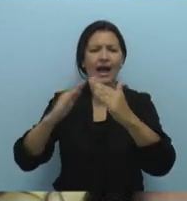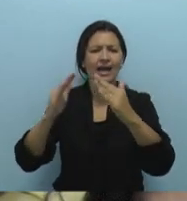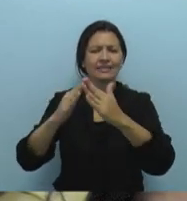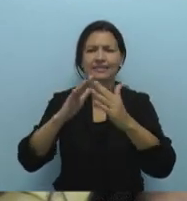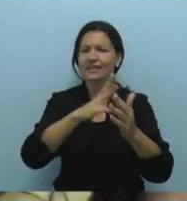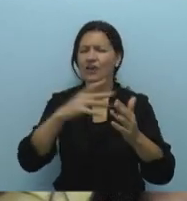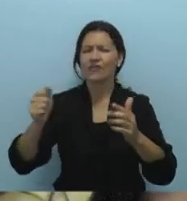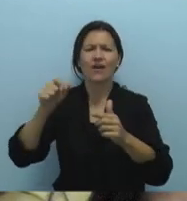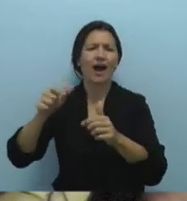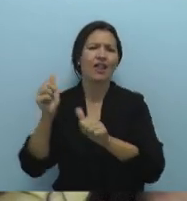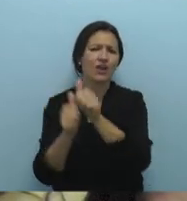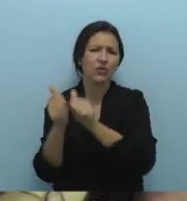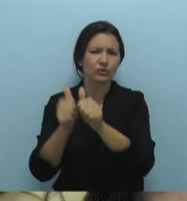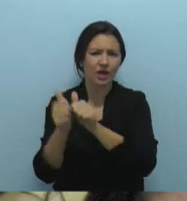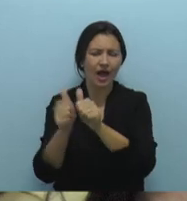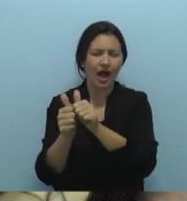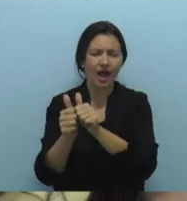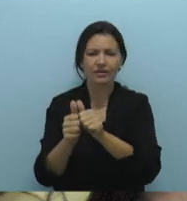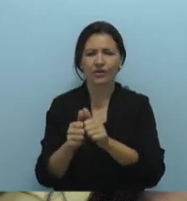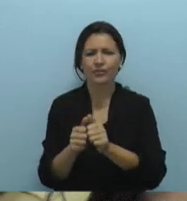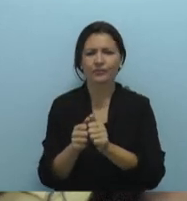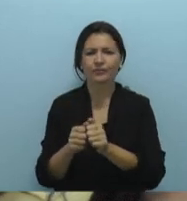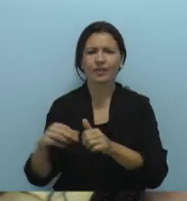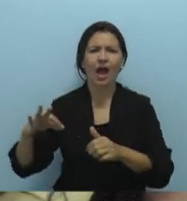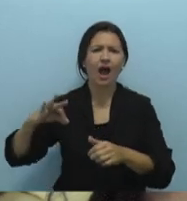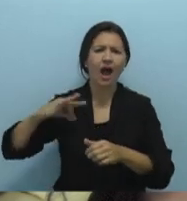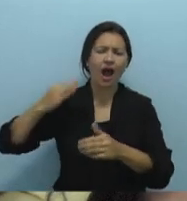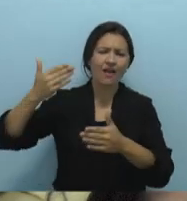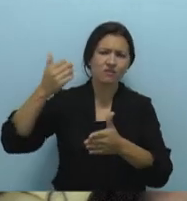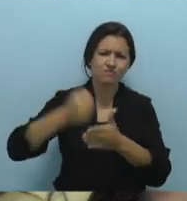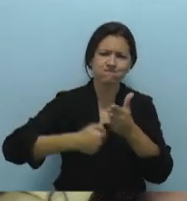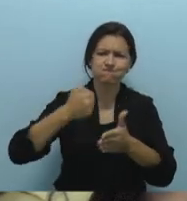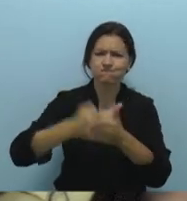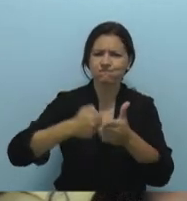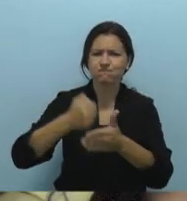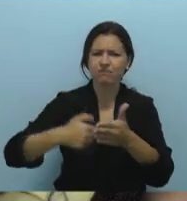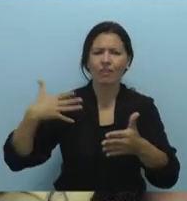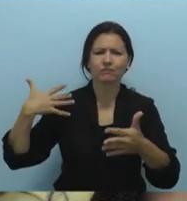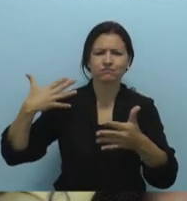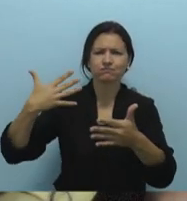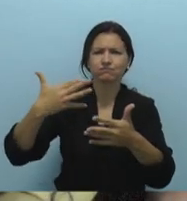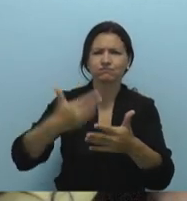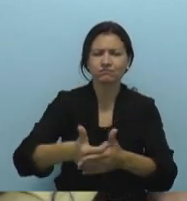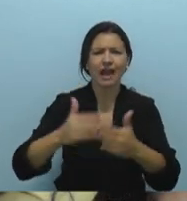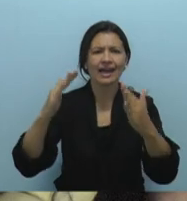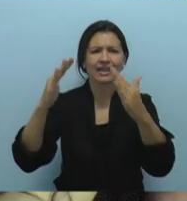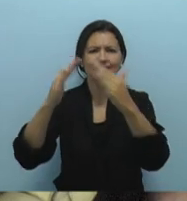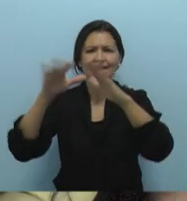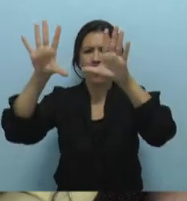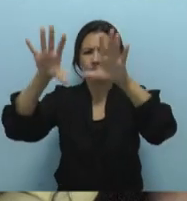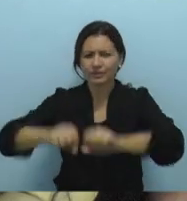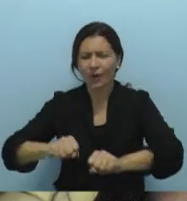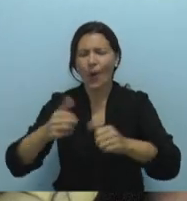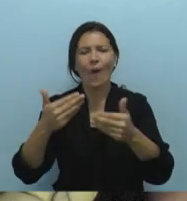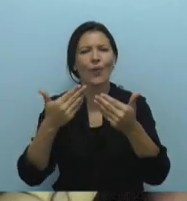Santiago 2815, y que después de tantos años de permanencia de la Gendarmería Nacional fue recuperada por el Movimiento Social